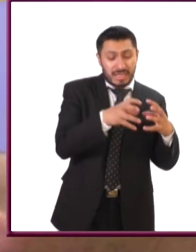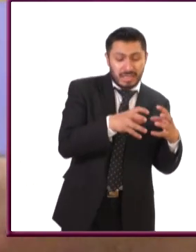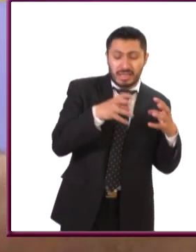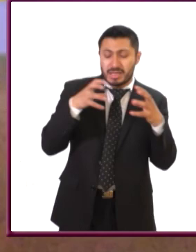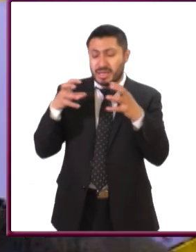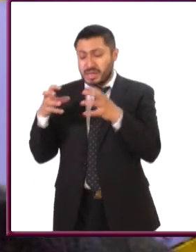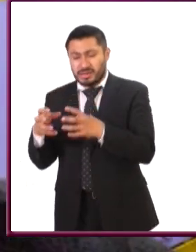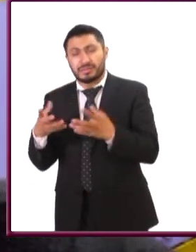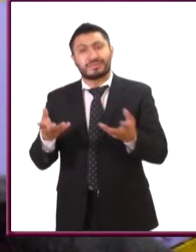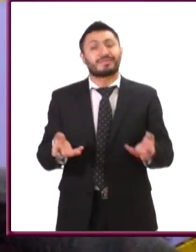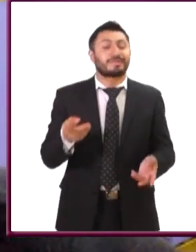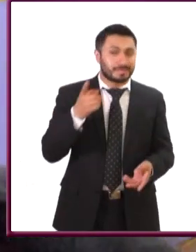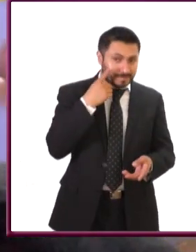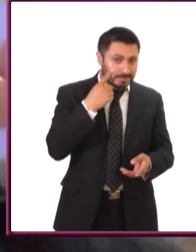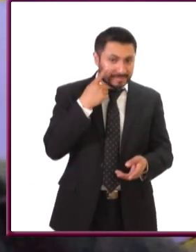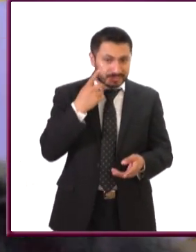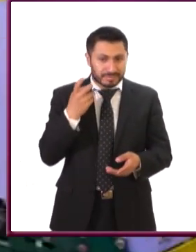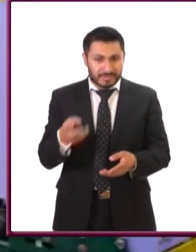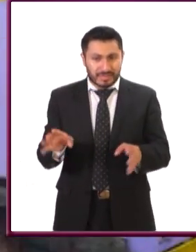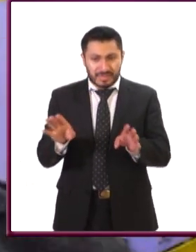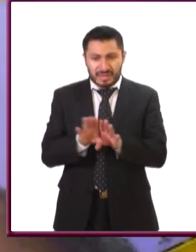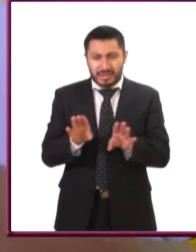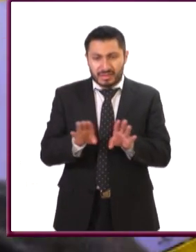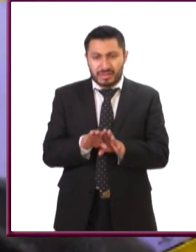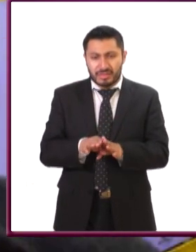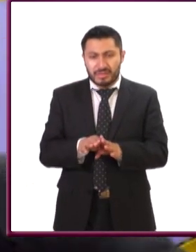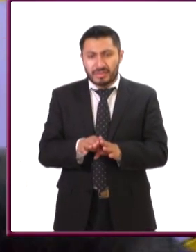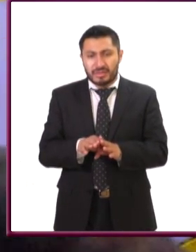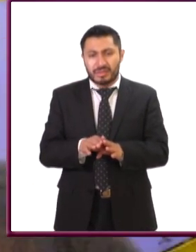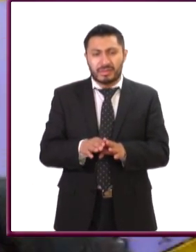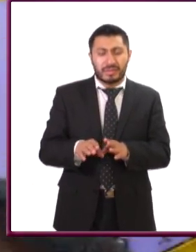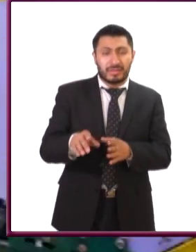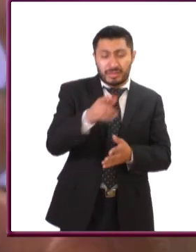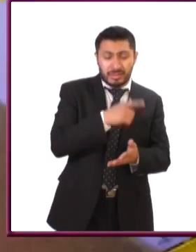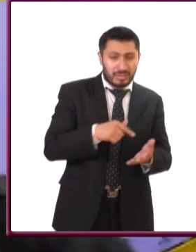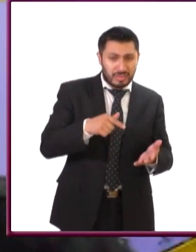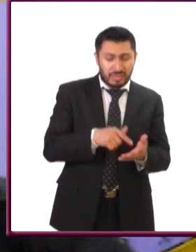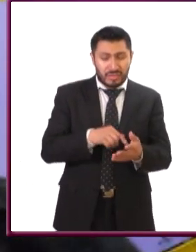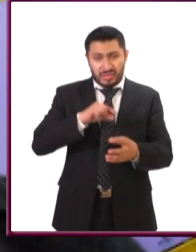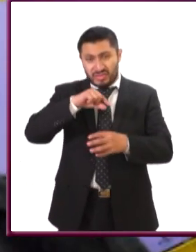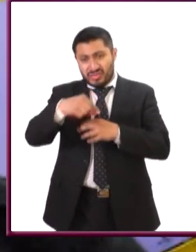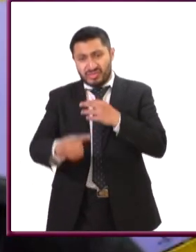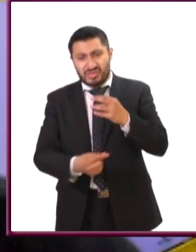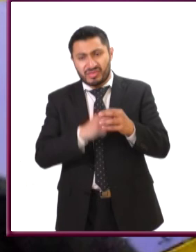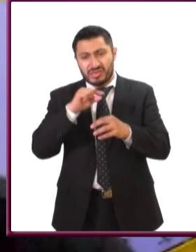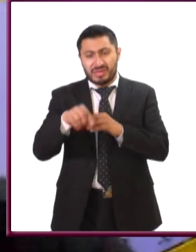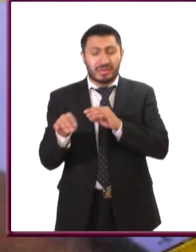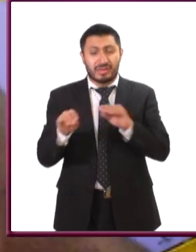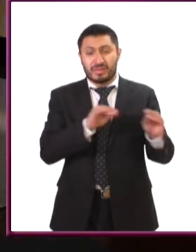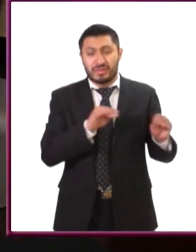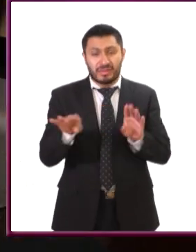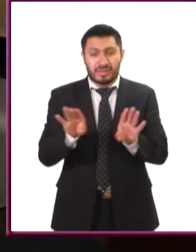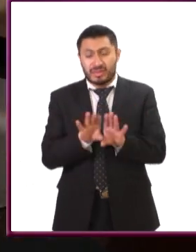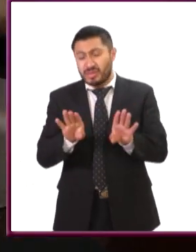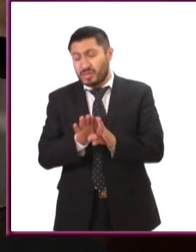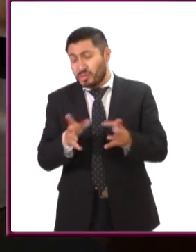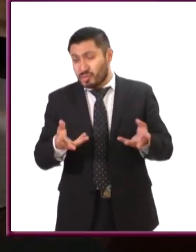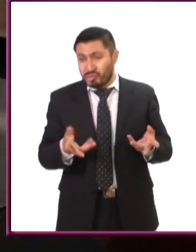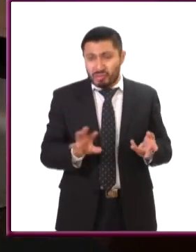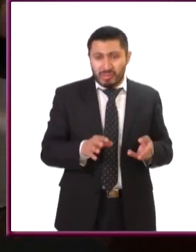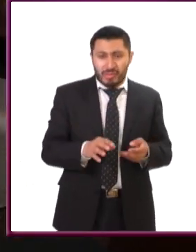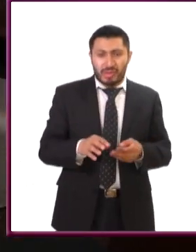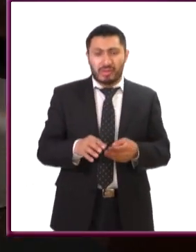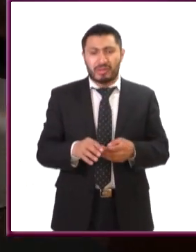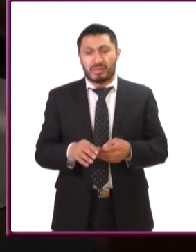El tamaño de un átomo aislado es básicamente el espacio donde se están moviendo los electrones, que es